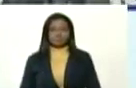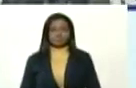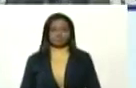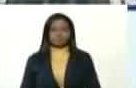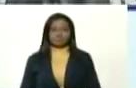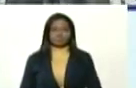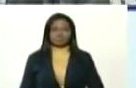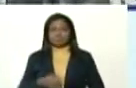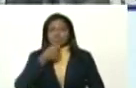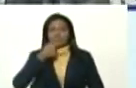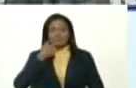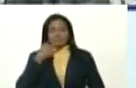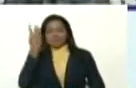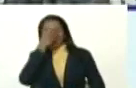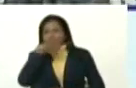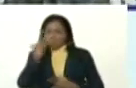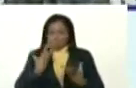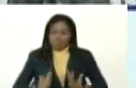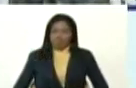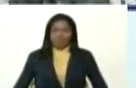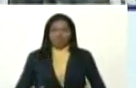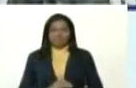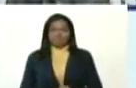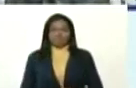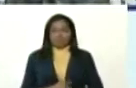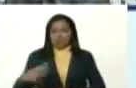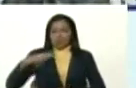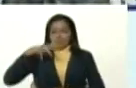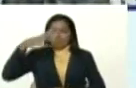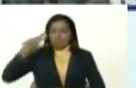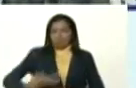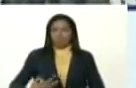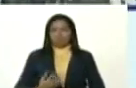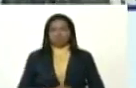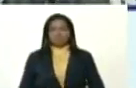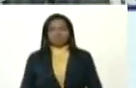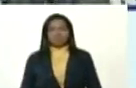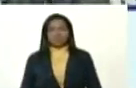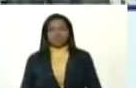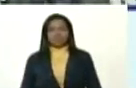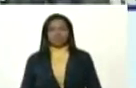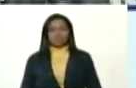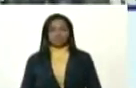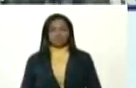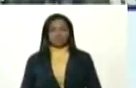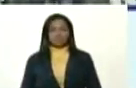Una belleza, vale. Pura elegancia.